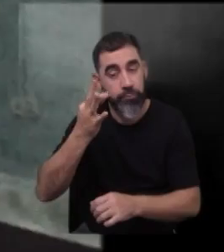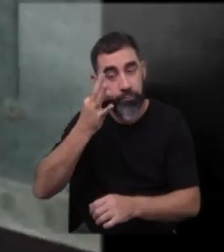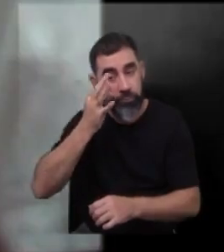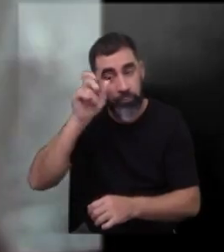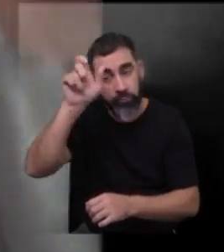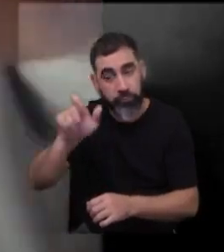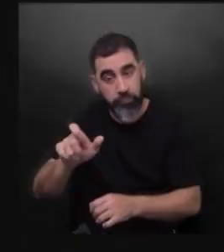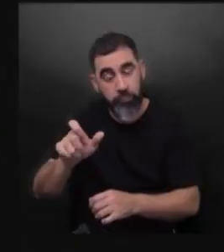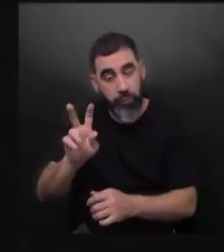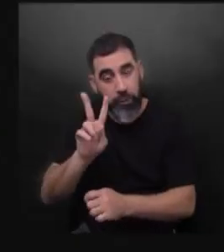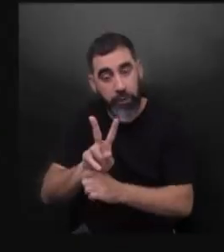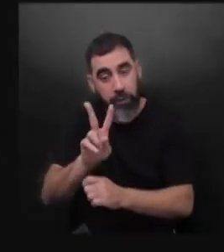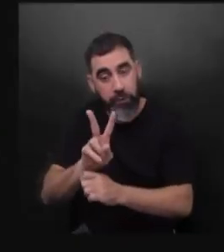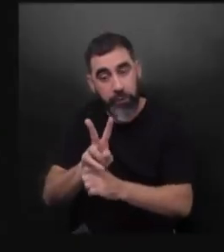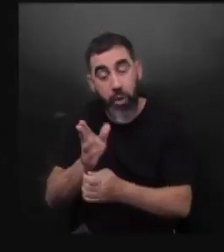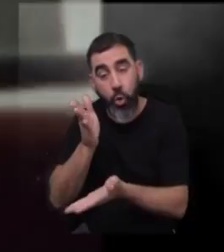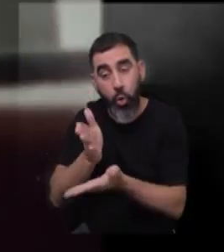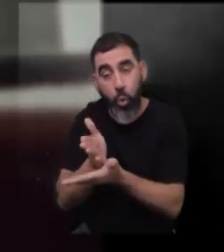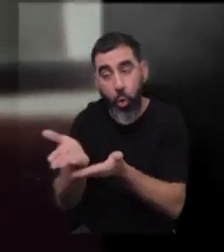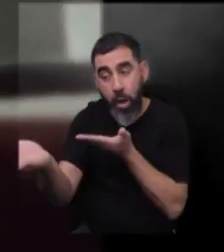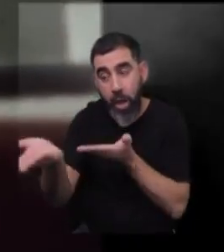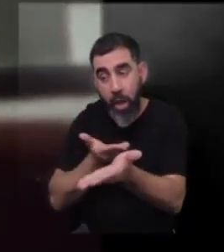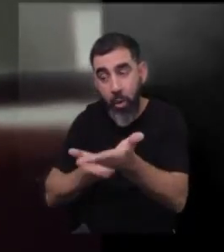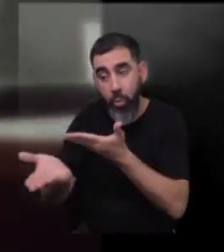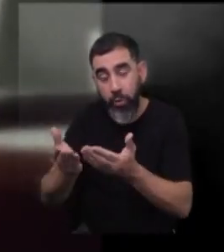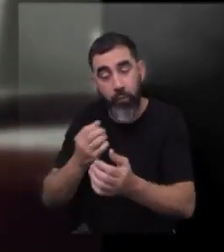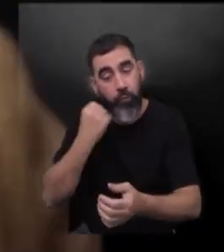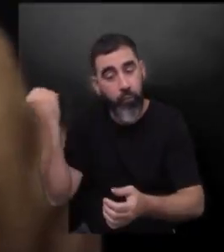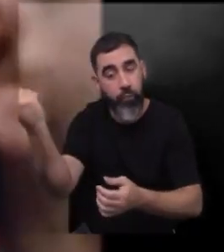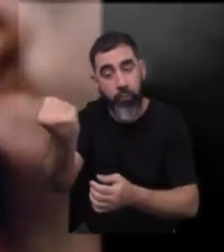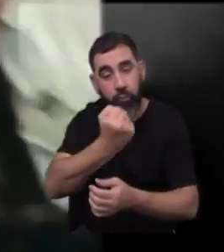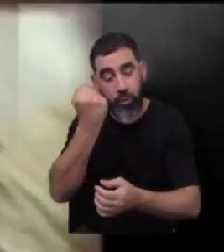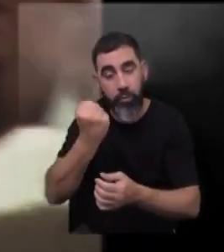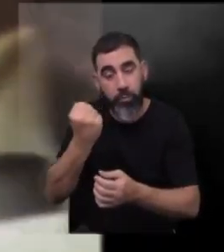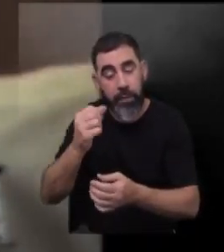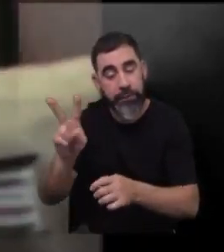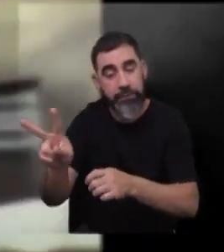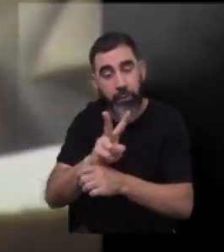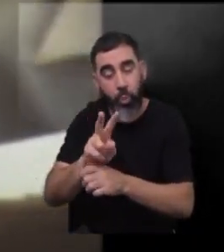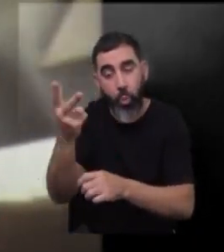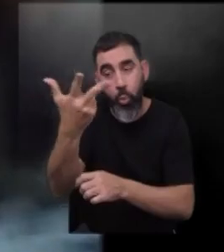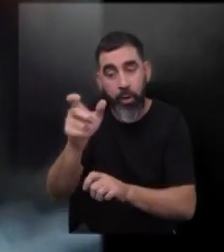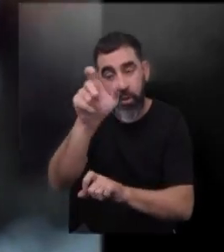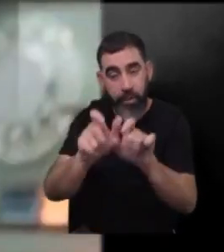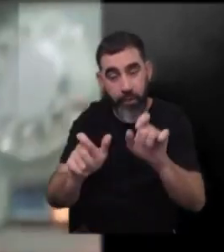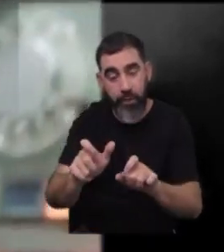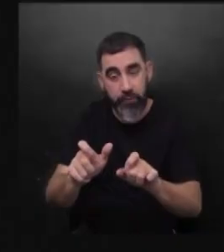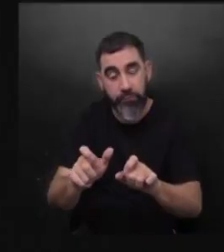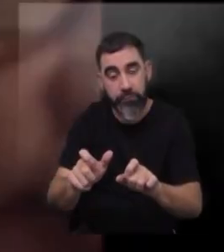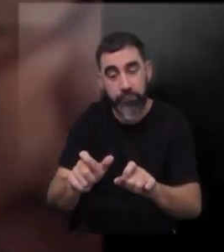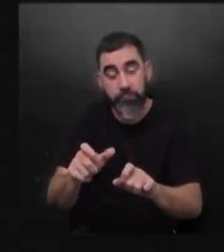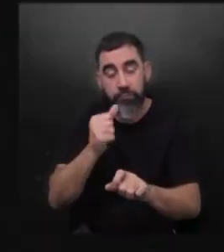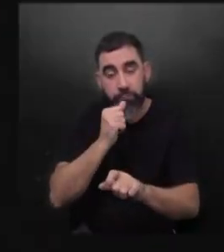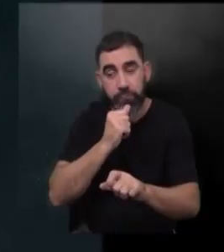la resistencia y también de la colaboración, elementos que resultaron vitales para la seguridad de los astronautas y para que esta